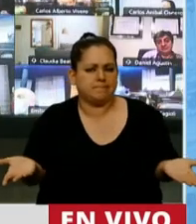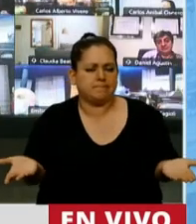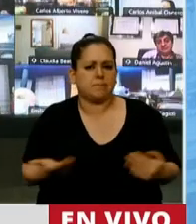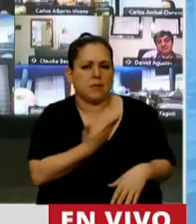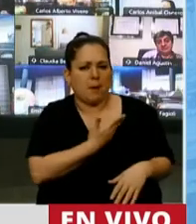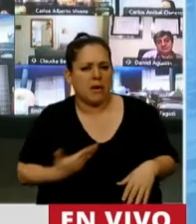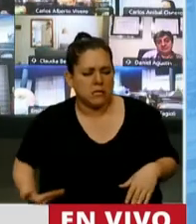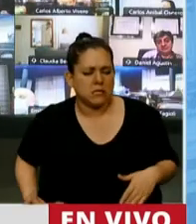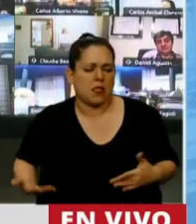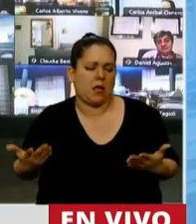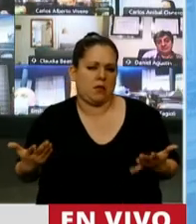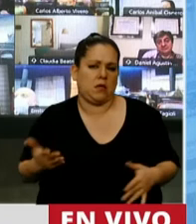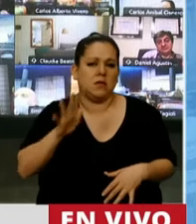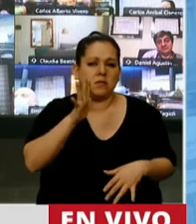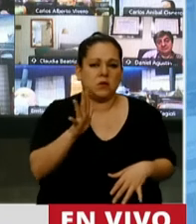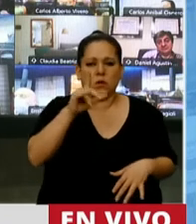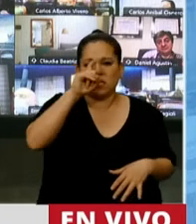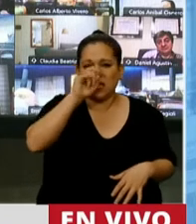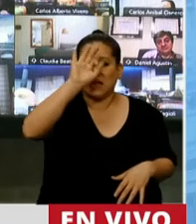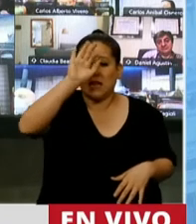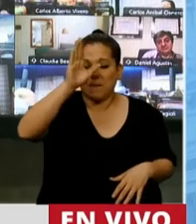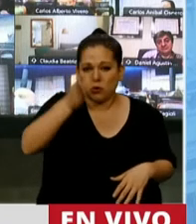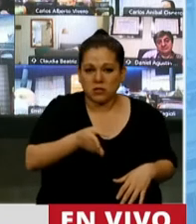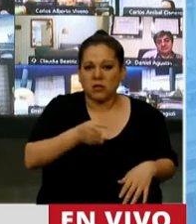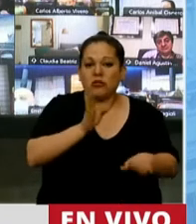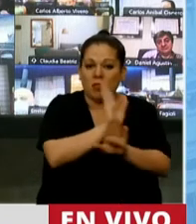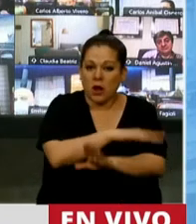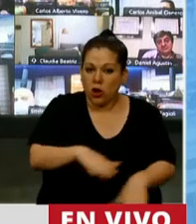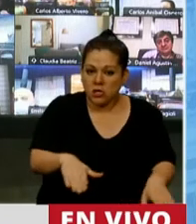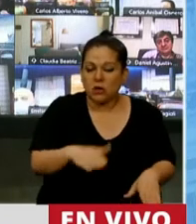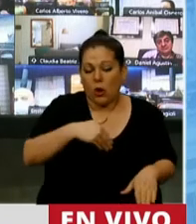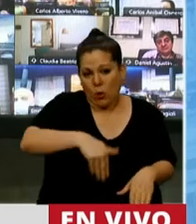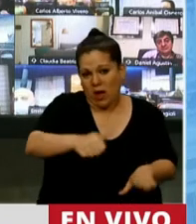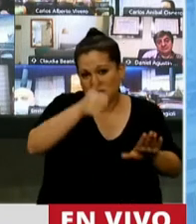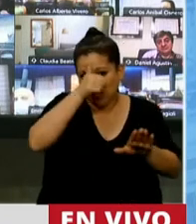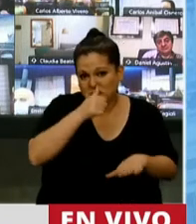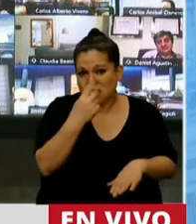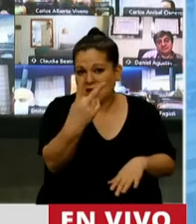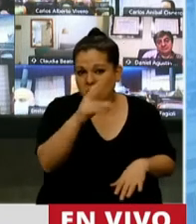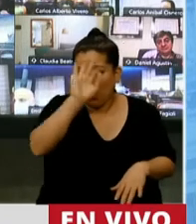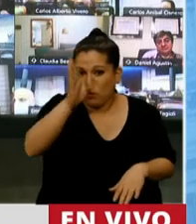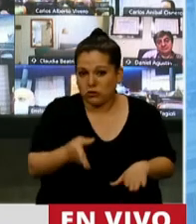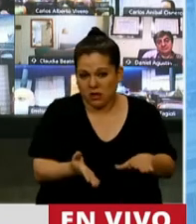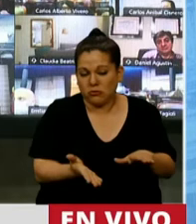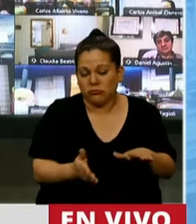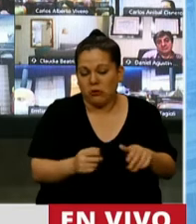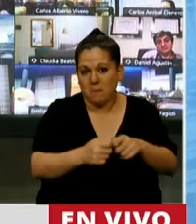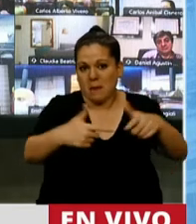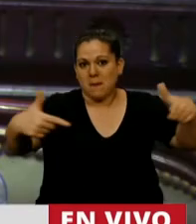Presidente, el 57% de nuestros niños y tal vez el 62% en diciembre están en situación de